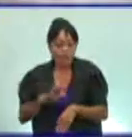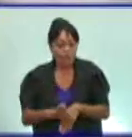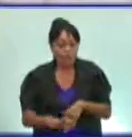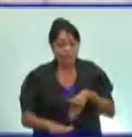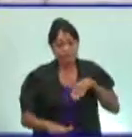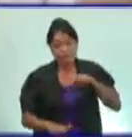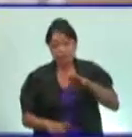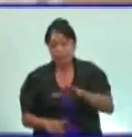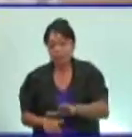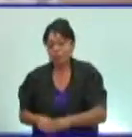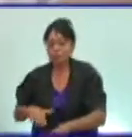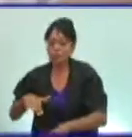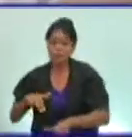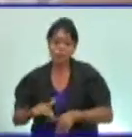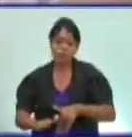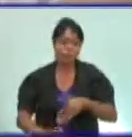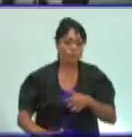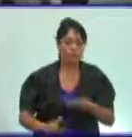del sombrero.